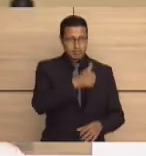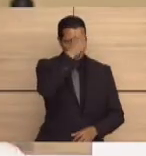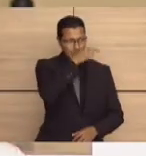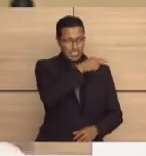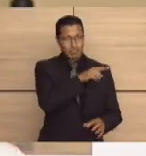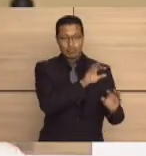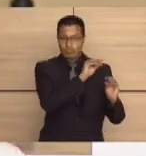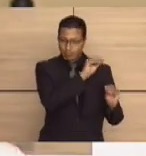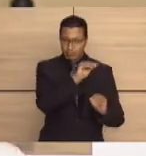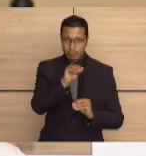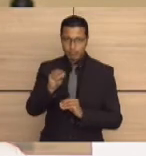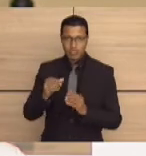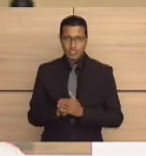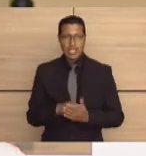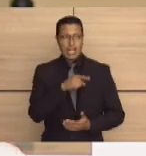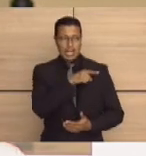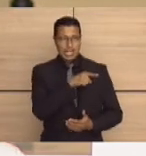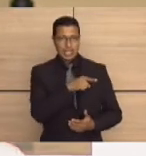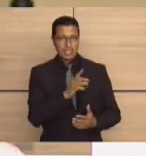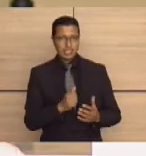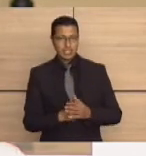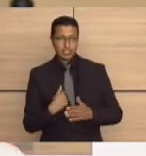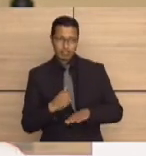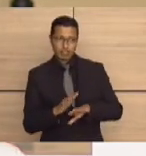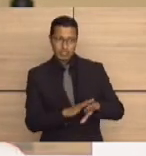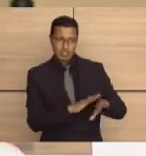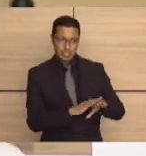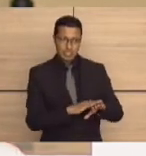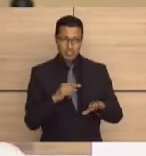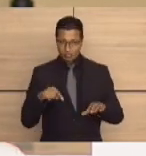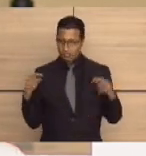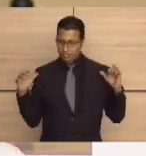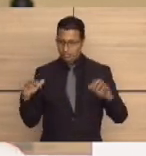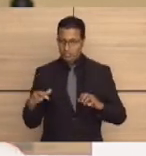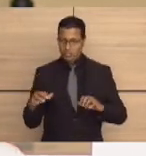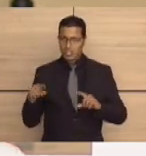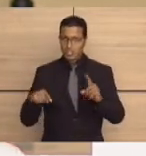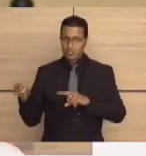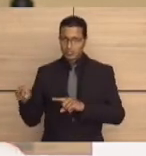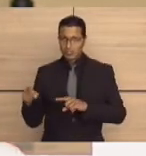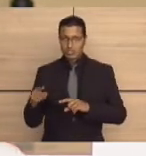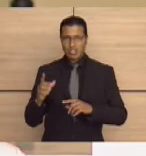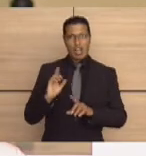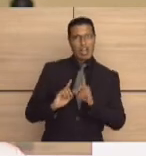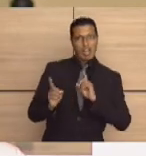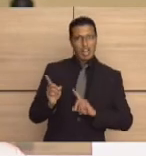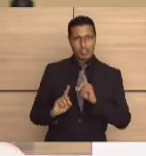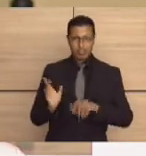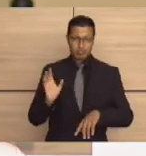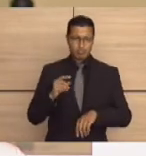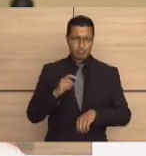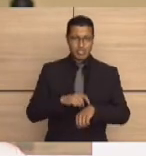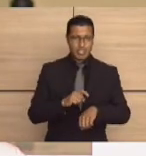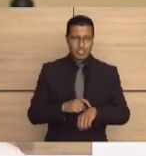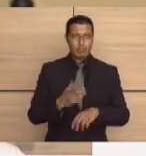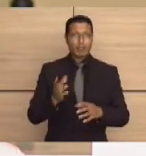lo que se está haciendo. Entonces, por eso también al inicio los felicitaba por estar aquí, todos presentes, por no poner excusas, ya fuera por el tiempo, por